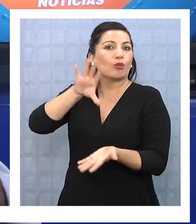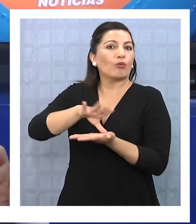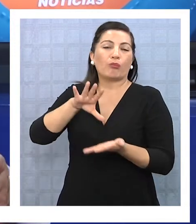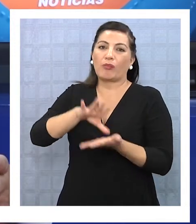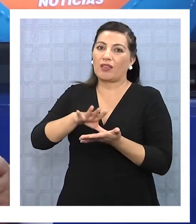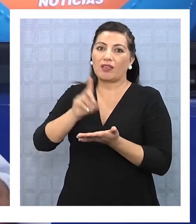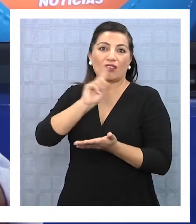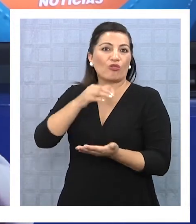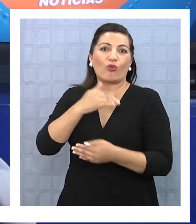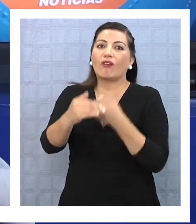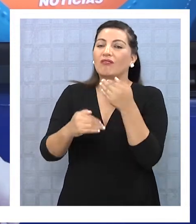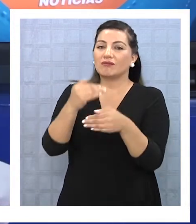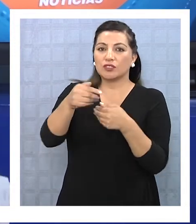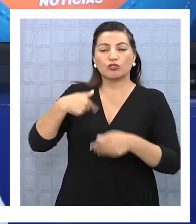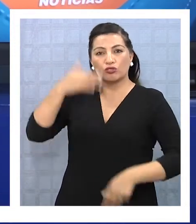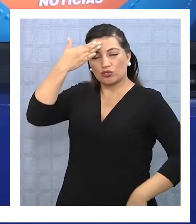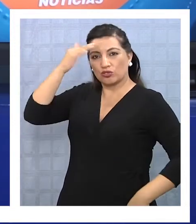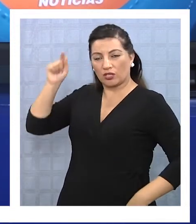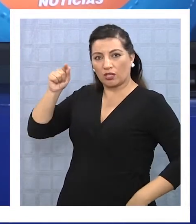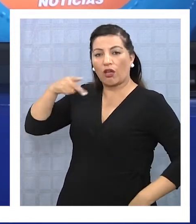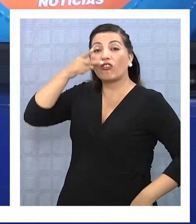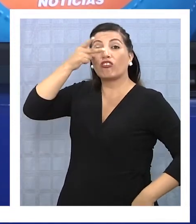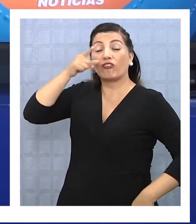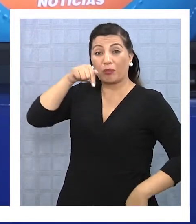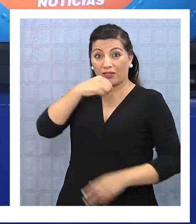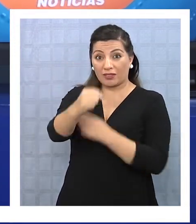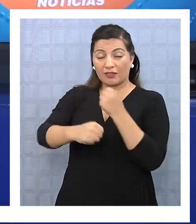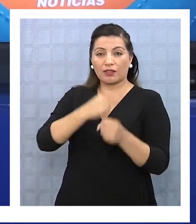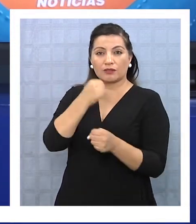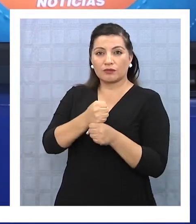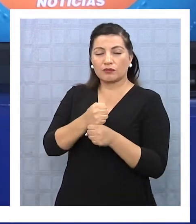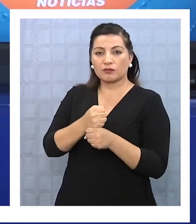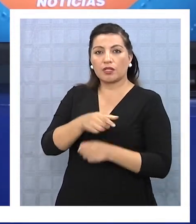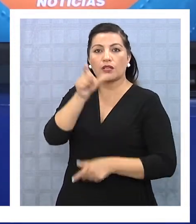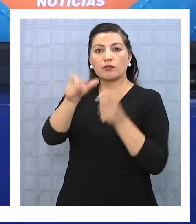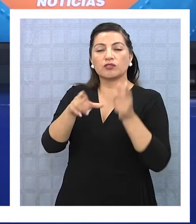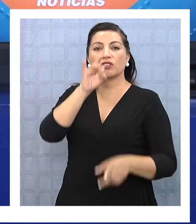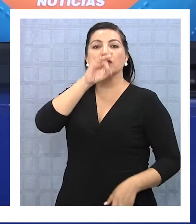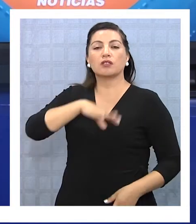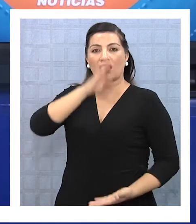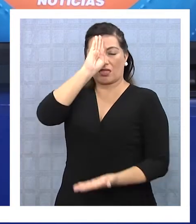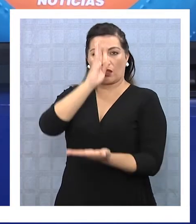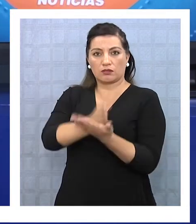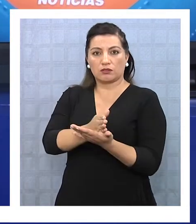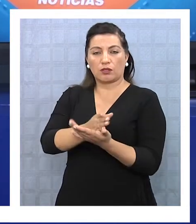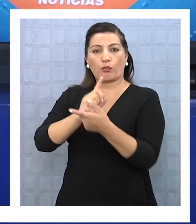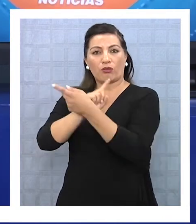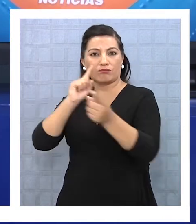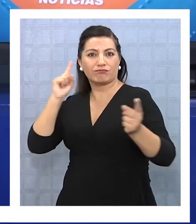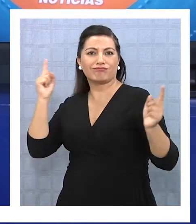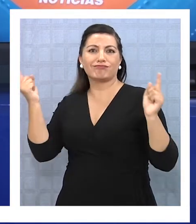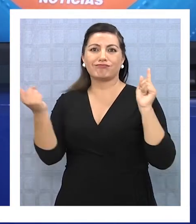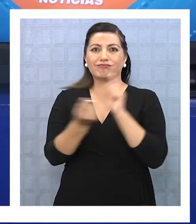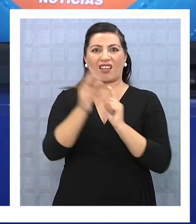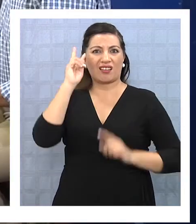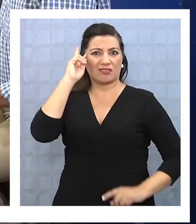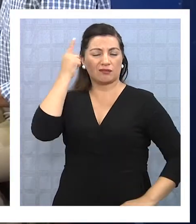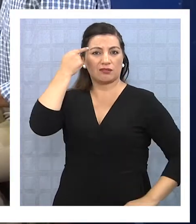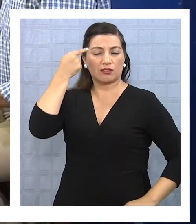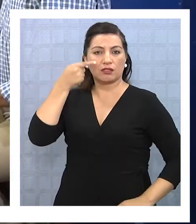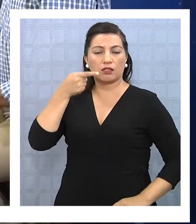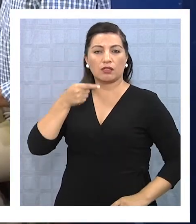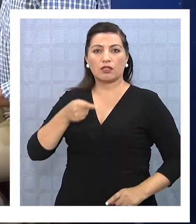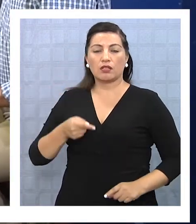no es un país que esté avanzando. Por eso yo creo que en noviembre de este año los chilenos van a tener que tomar una decisión muy trascendente.